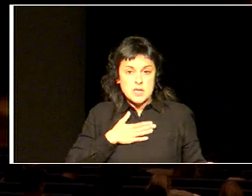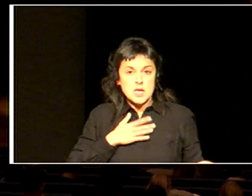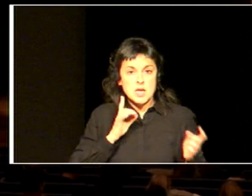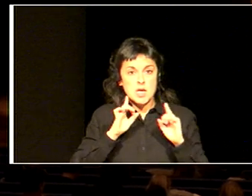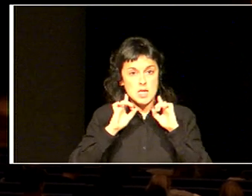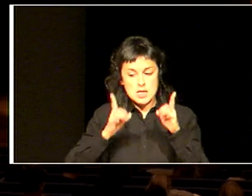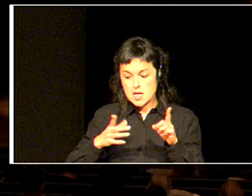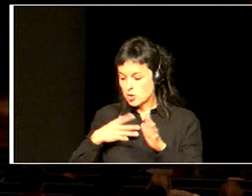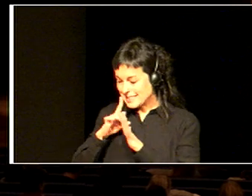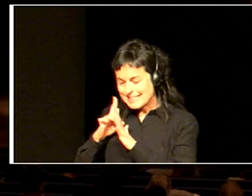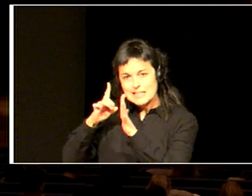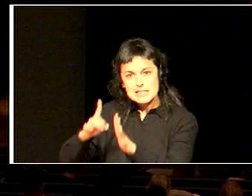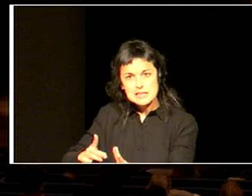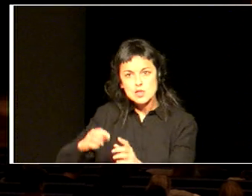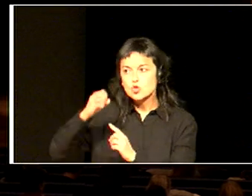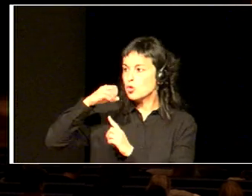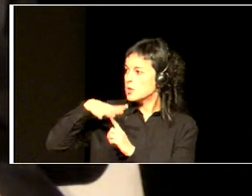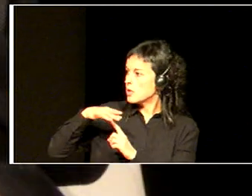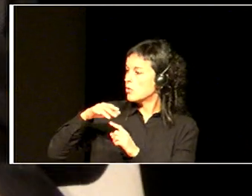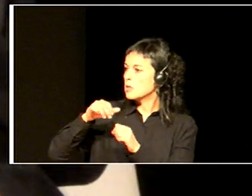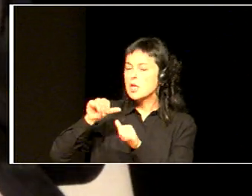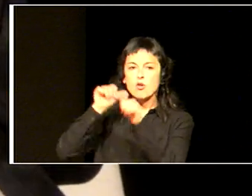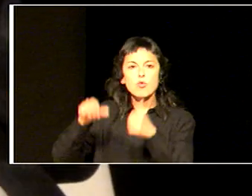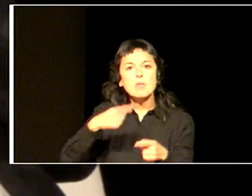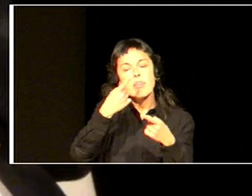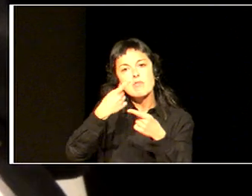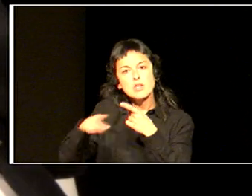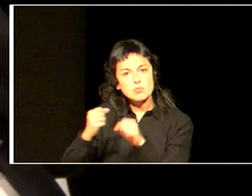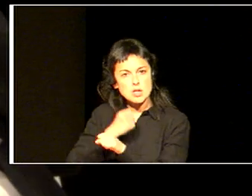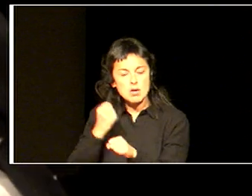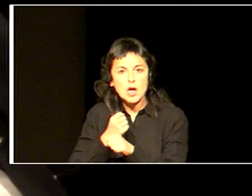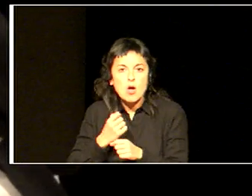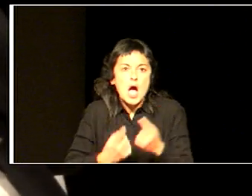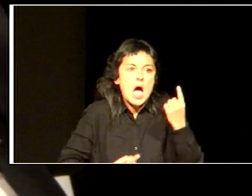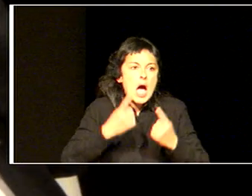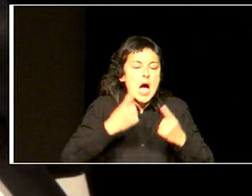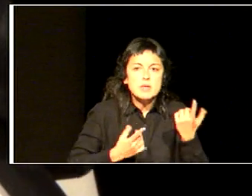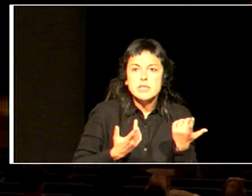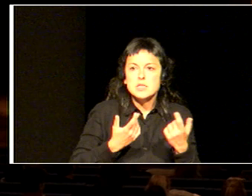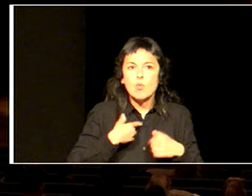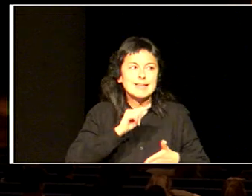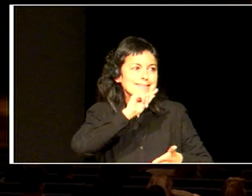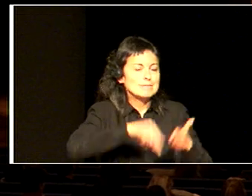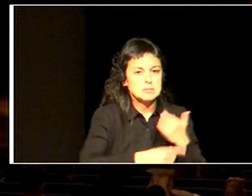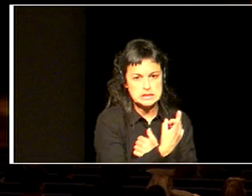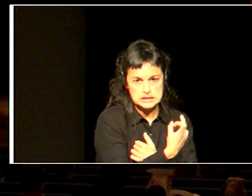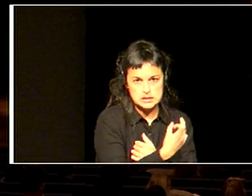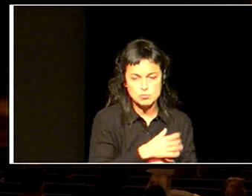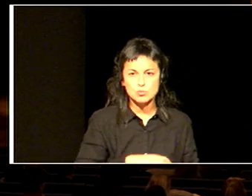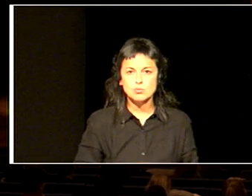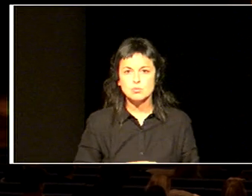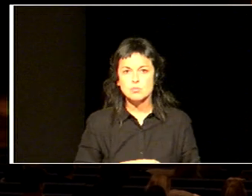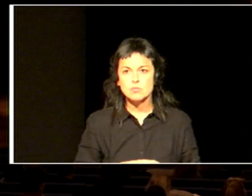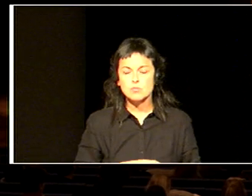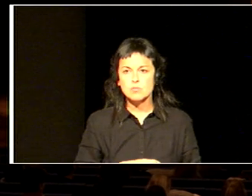el berritxegune, hemos trabajado de diferente manera, a demanda. Había momentos en los que teníamos que trabajar para buscar la firma. A veces